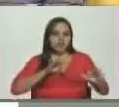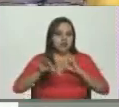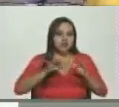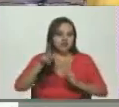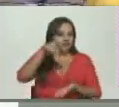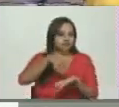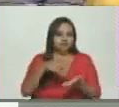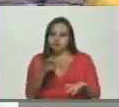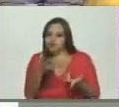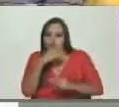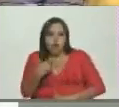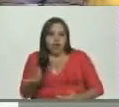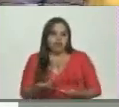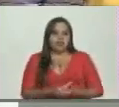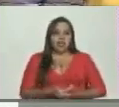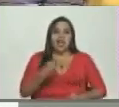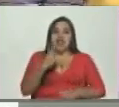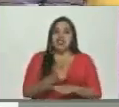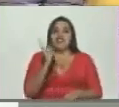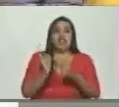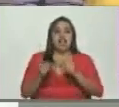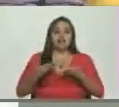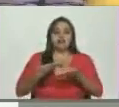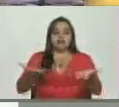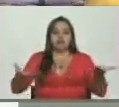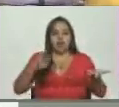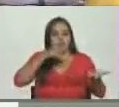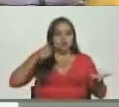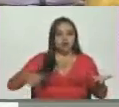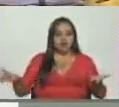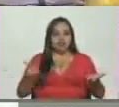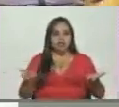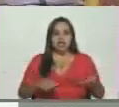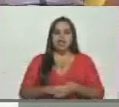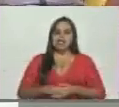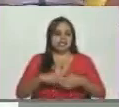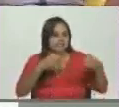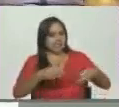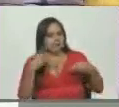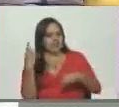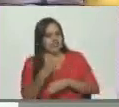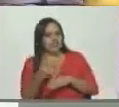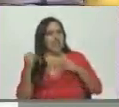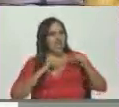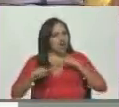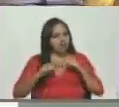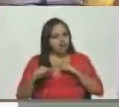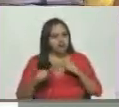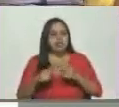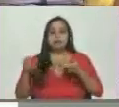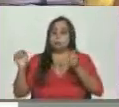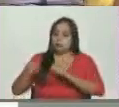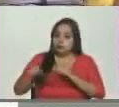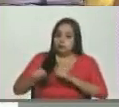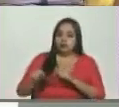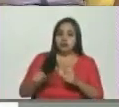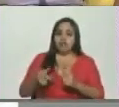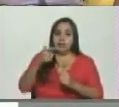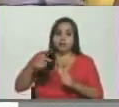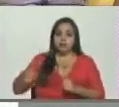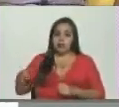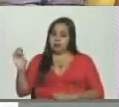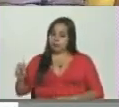siempre tiene que tener algo que ofrecer al pueblo venezolano. Siempre tiene además, que estar activo. Te lo piden. Yo siempre ando por allí por la calle y la gente